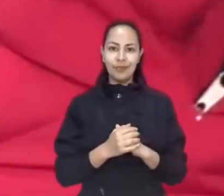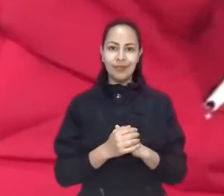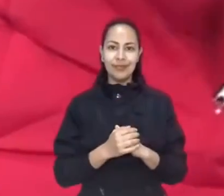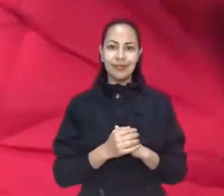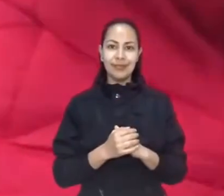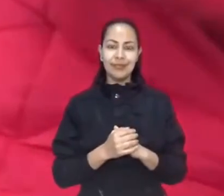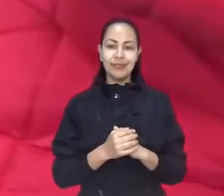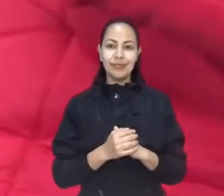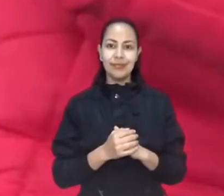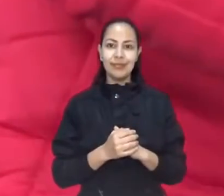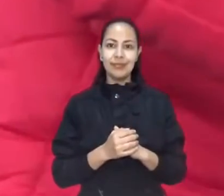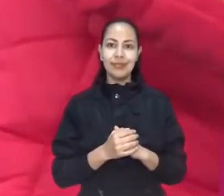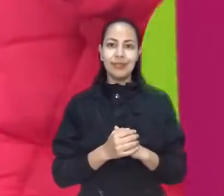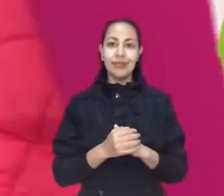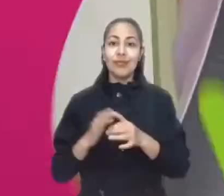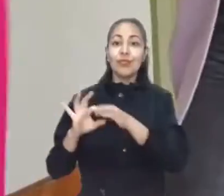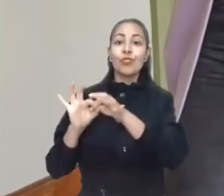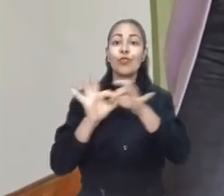comunidades.